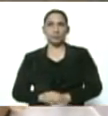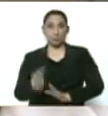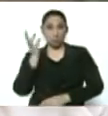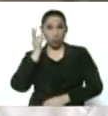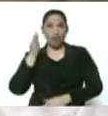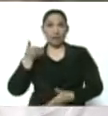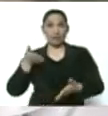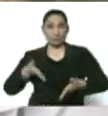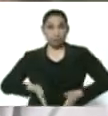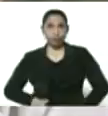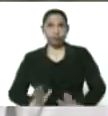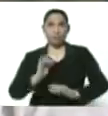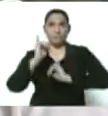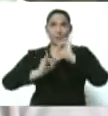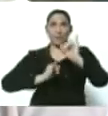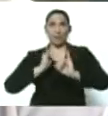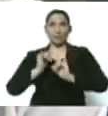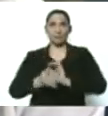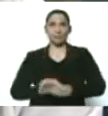dio a luz.